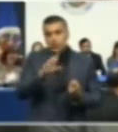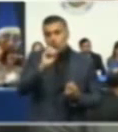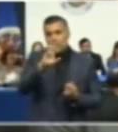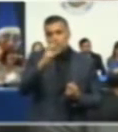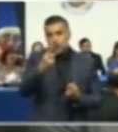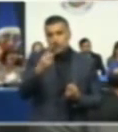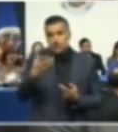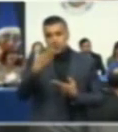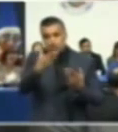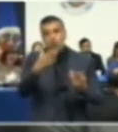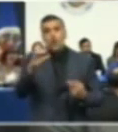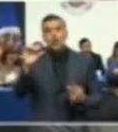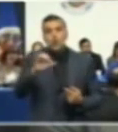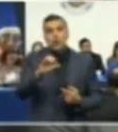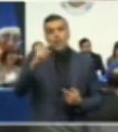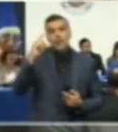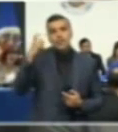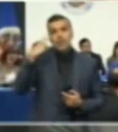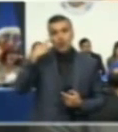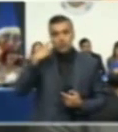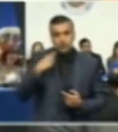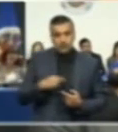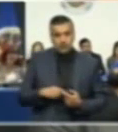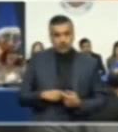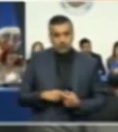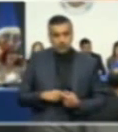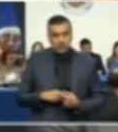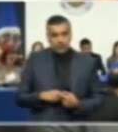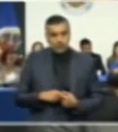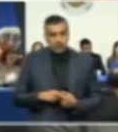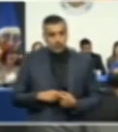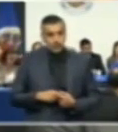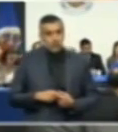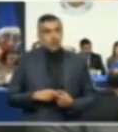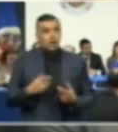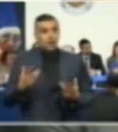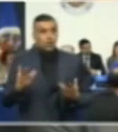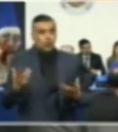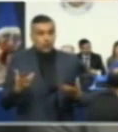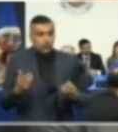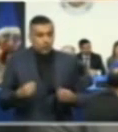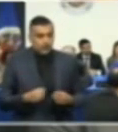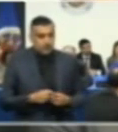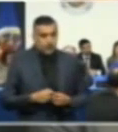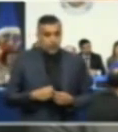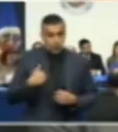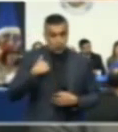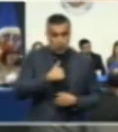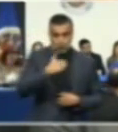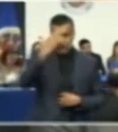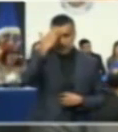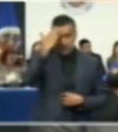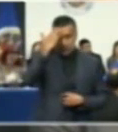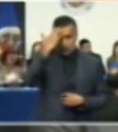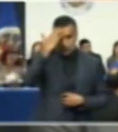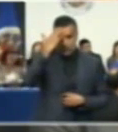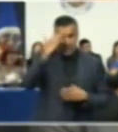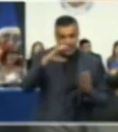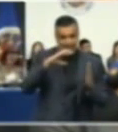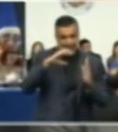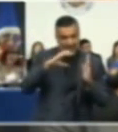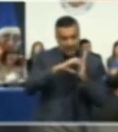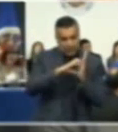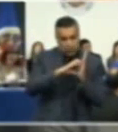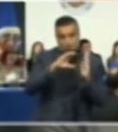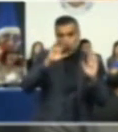organizaciones peticionarias como del Estado en cuanto a que si, como sabemos, el